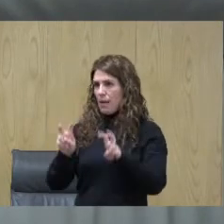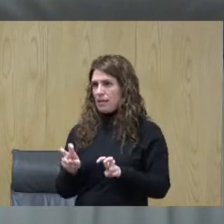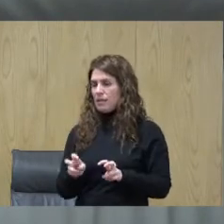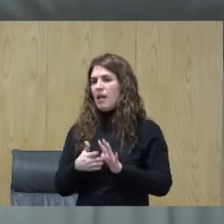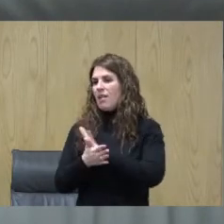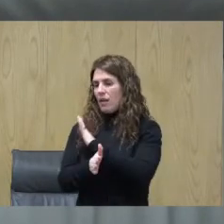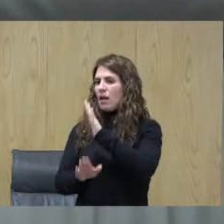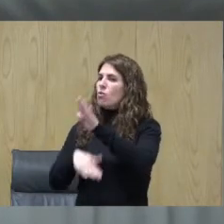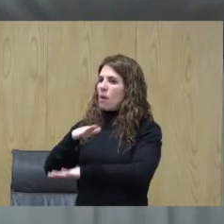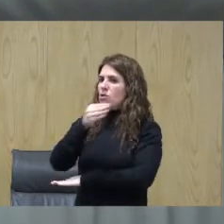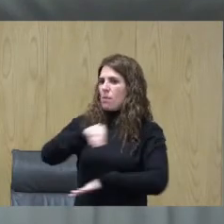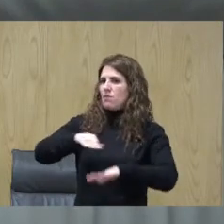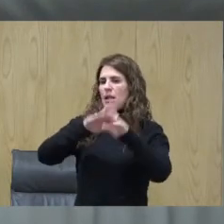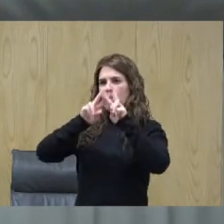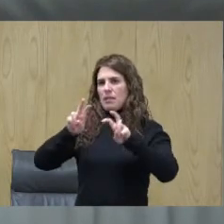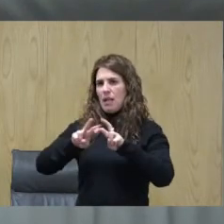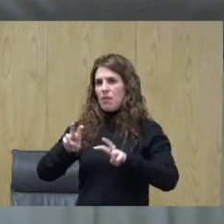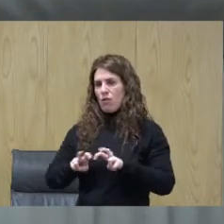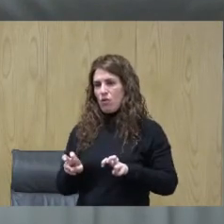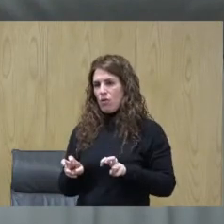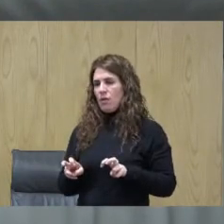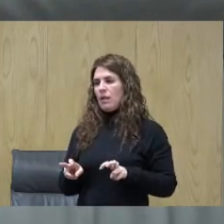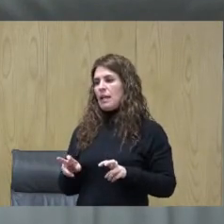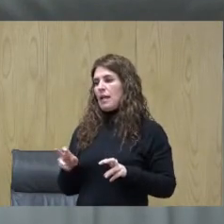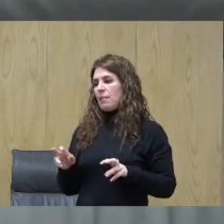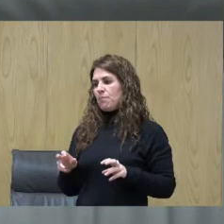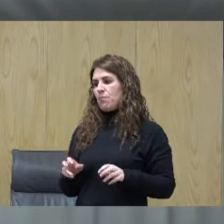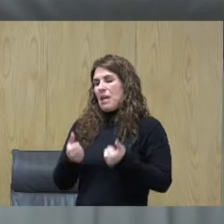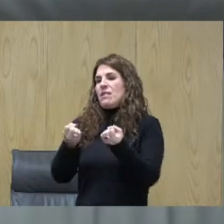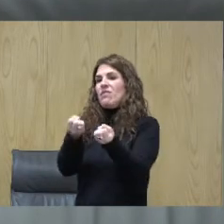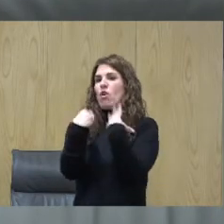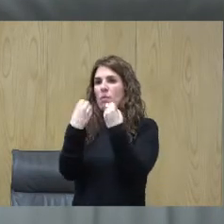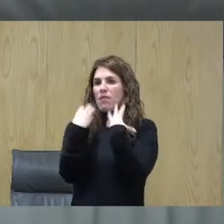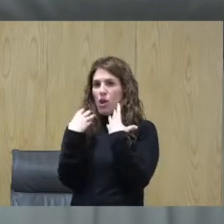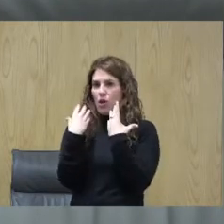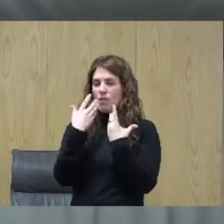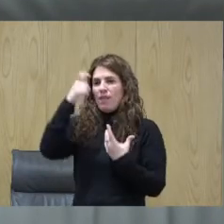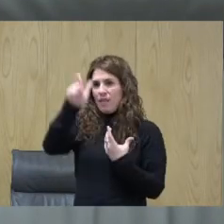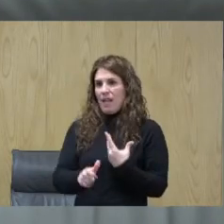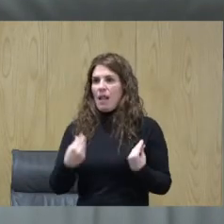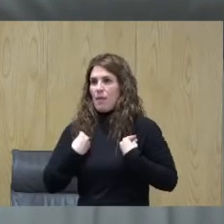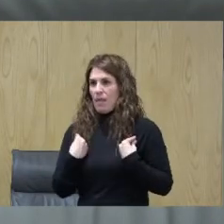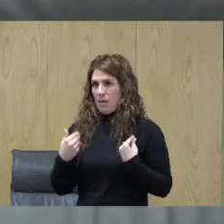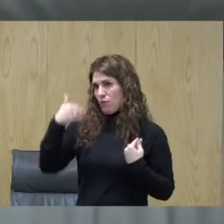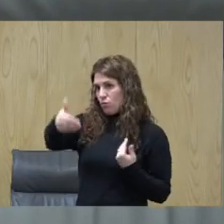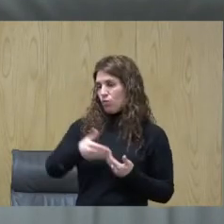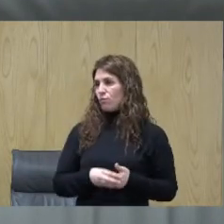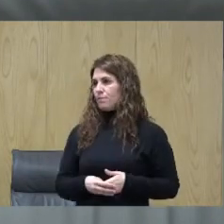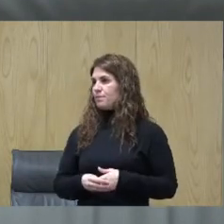paso más en la investigación que nos abriría, digamos, más información vital para el futuro, ¿no?